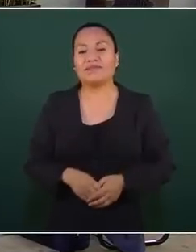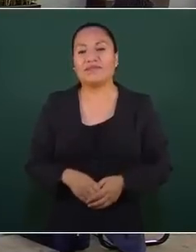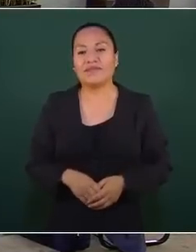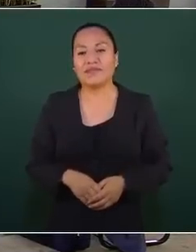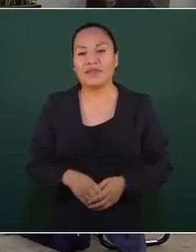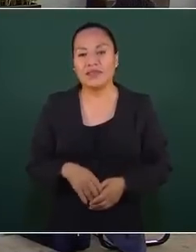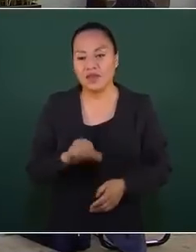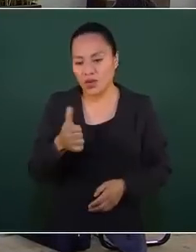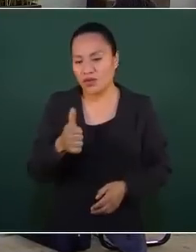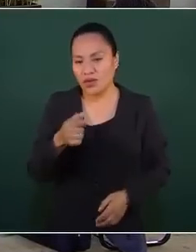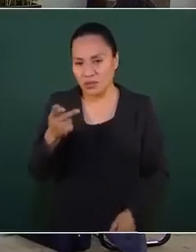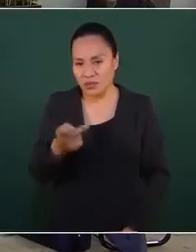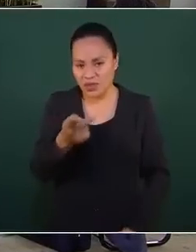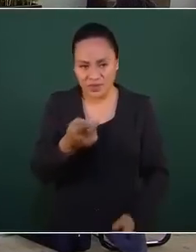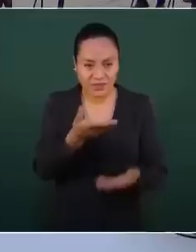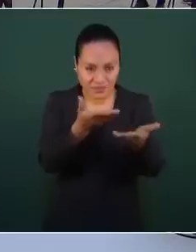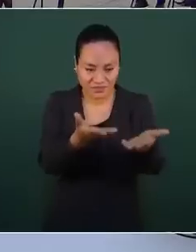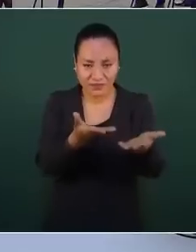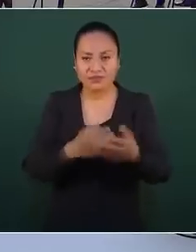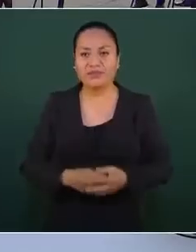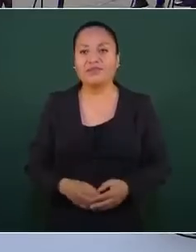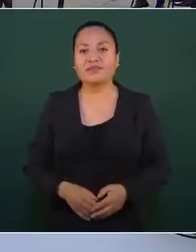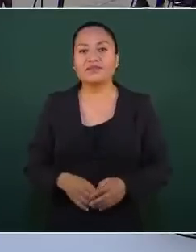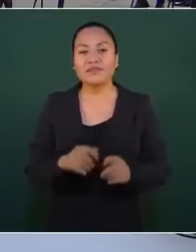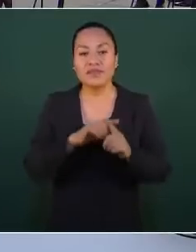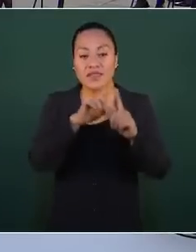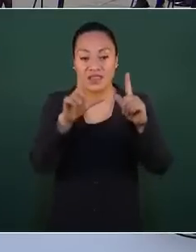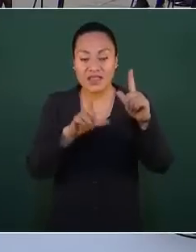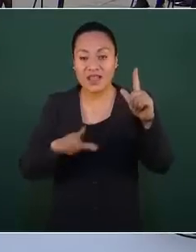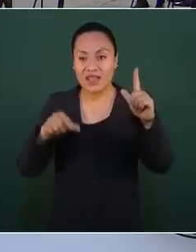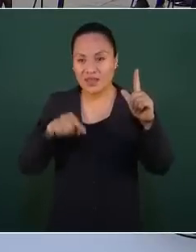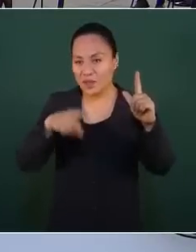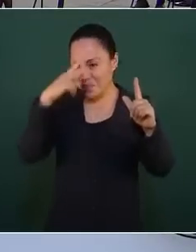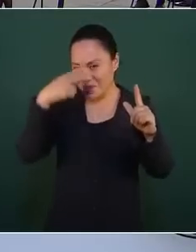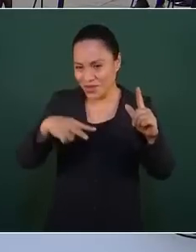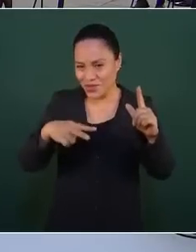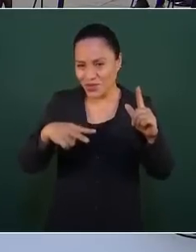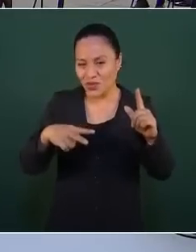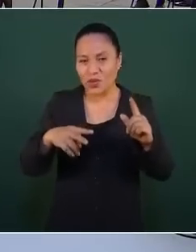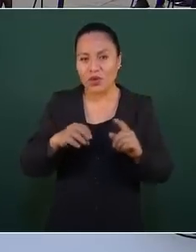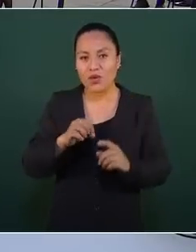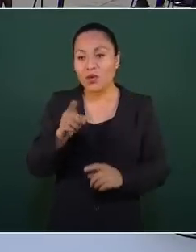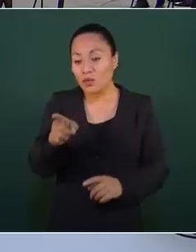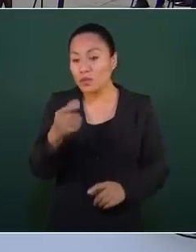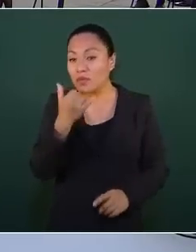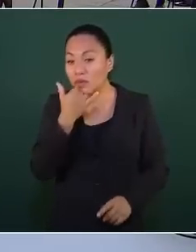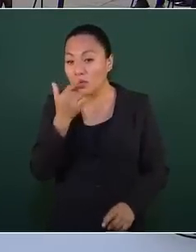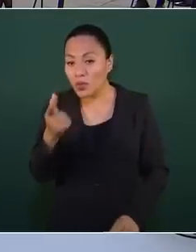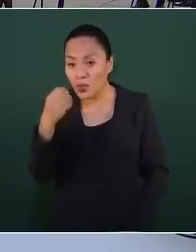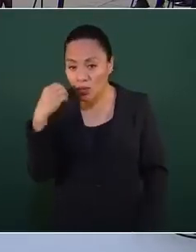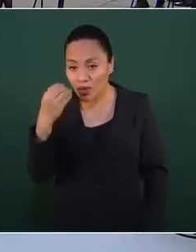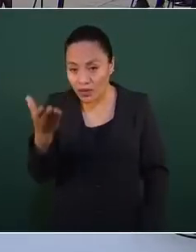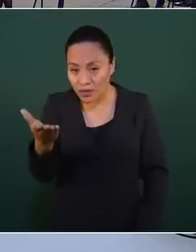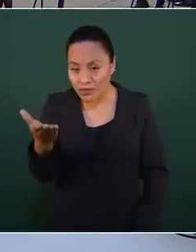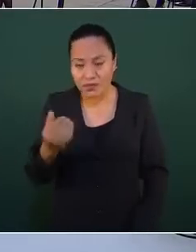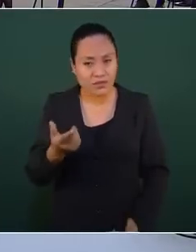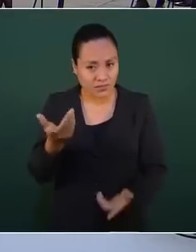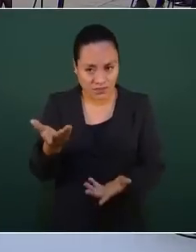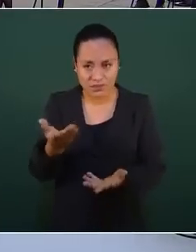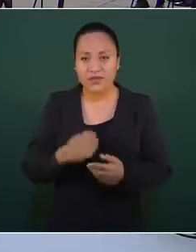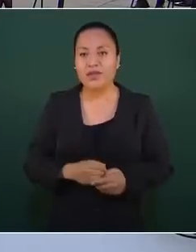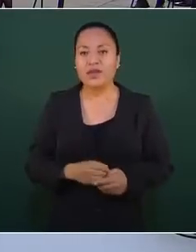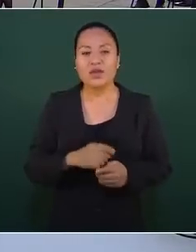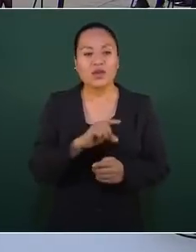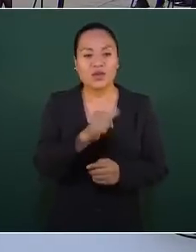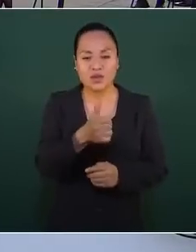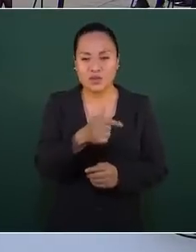otra pregunta para Nacional y otra de Oaxaca. ¿Tú eres Oaxaca? De Oaxaca. Bueno, contigo. Y otra